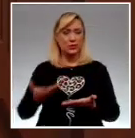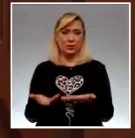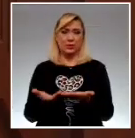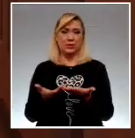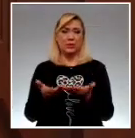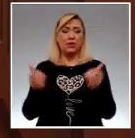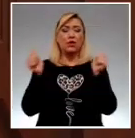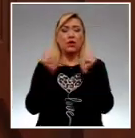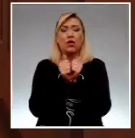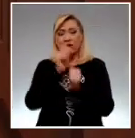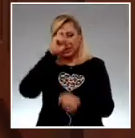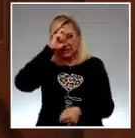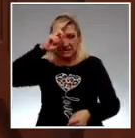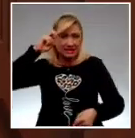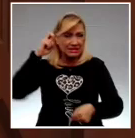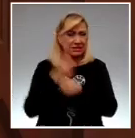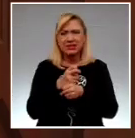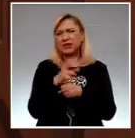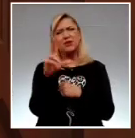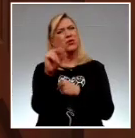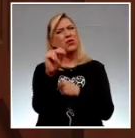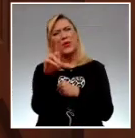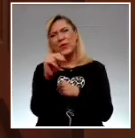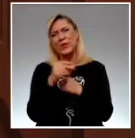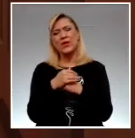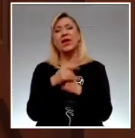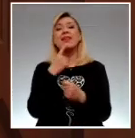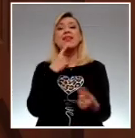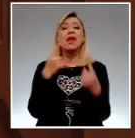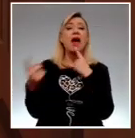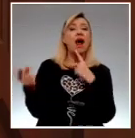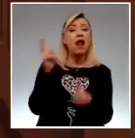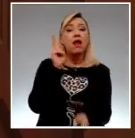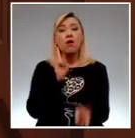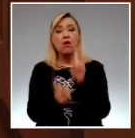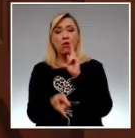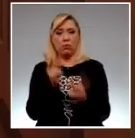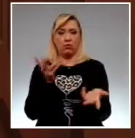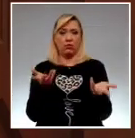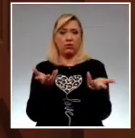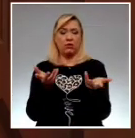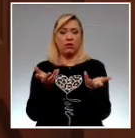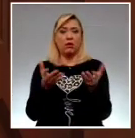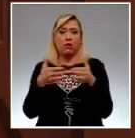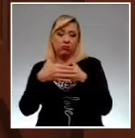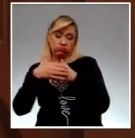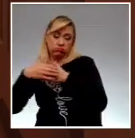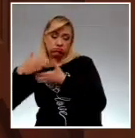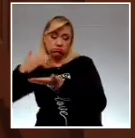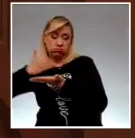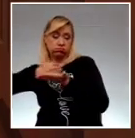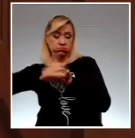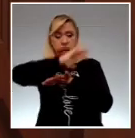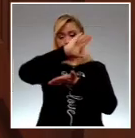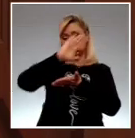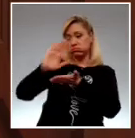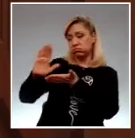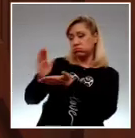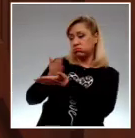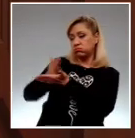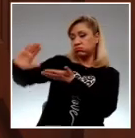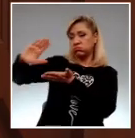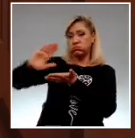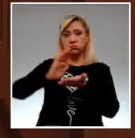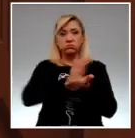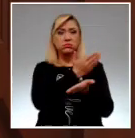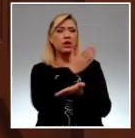obstinación, sino del diálogo, no por medio del sectarismo, sino de la inclusión, no por medio de